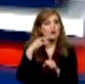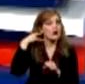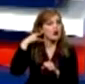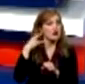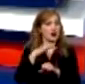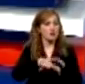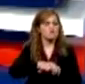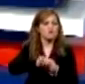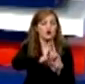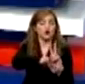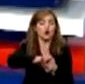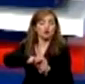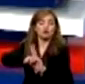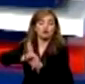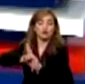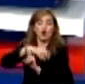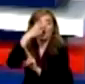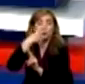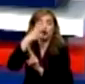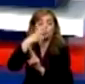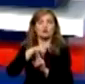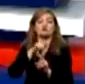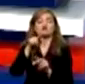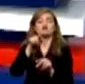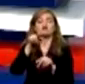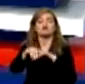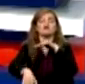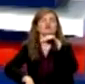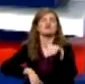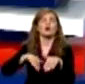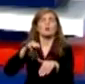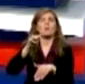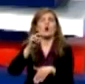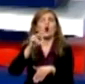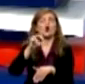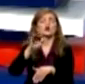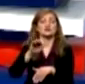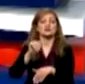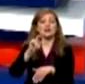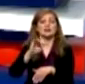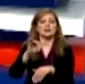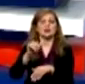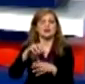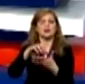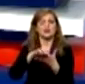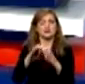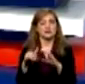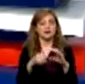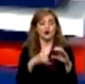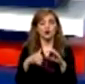detuvo también a los sospechosos en un hotel del balneario de Montañita en la provincia de Santa Elena.